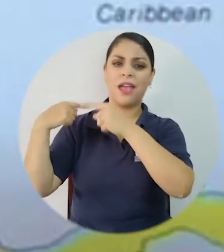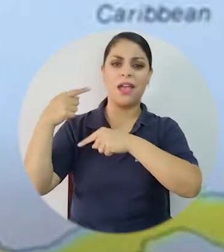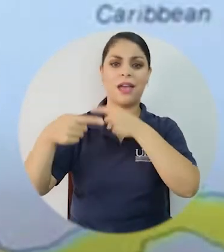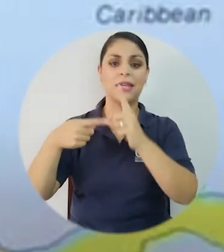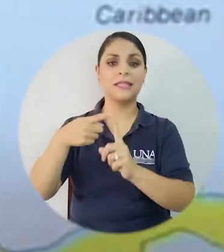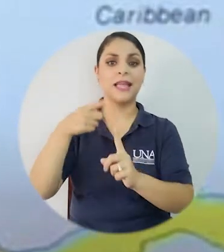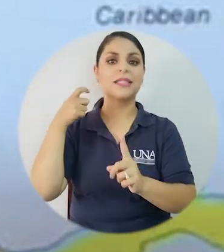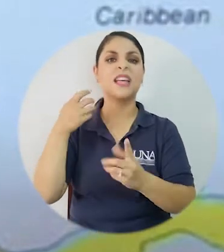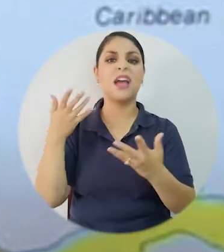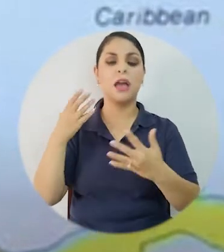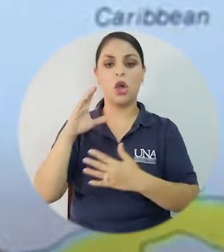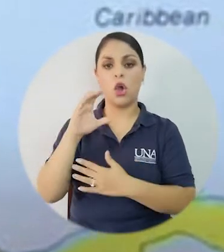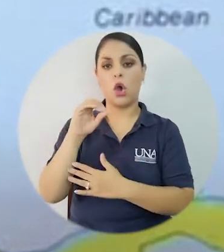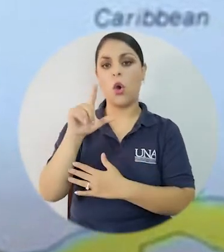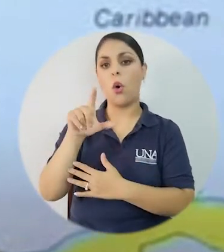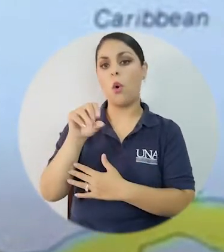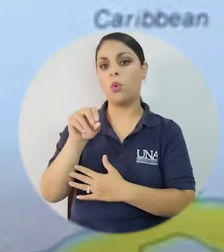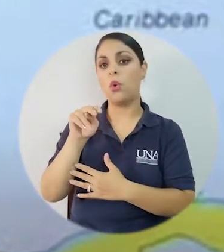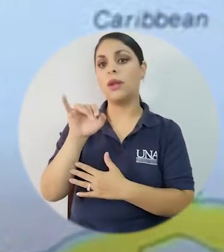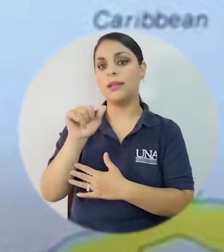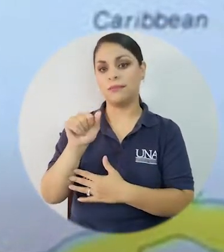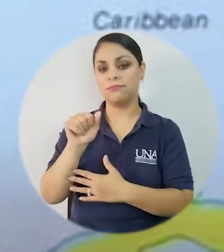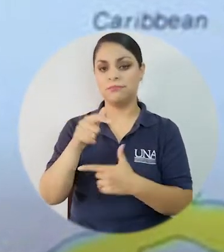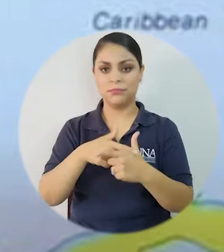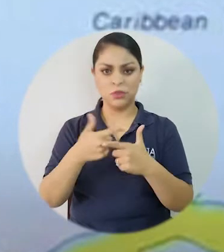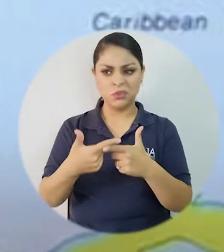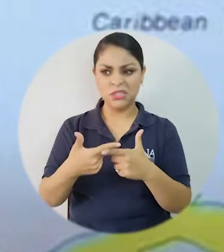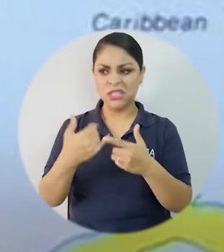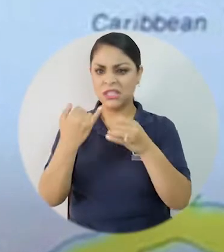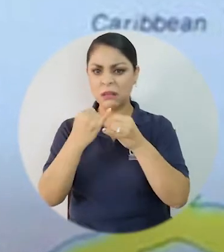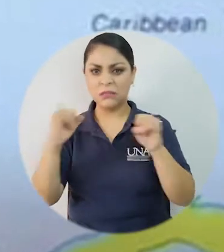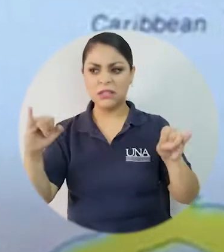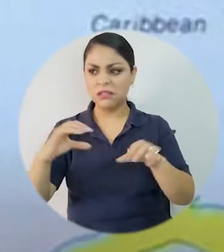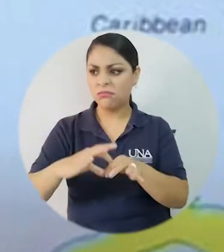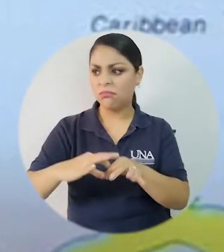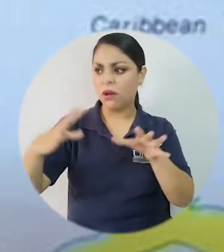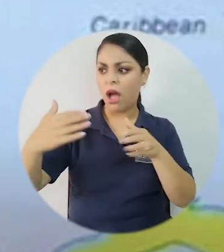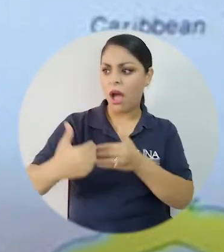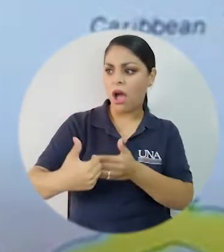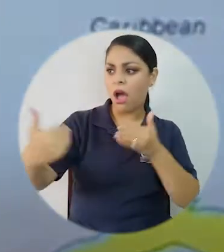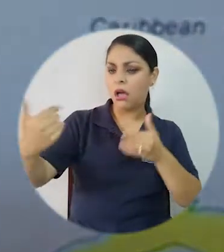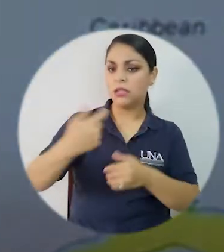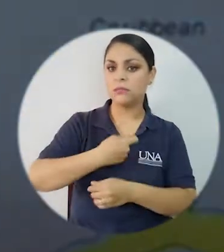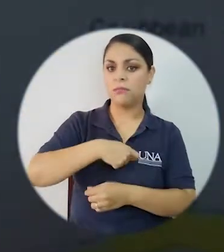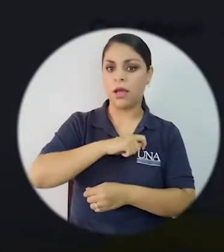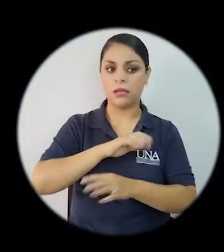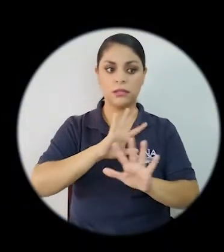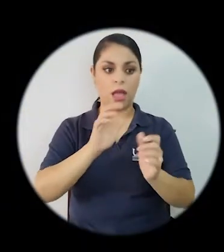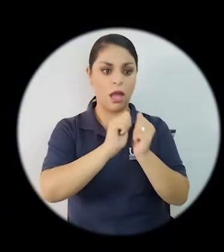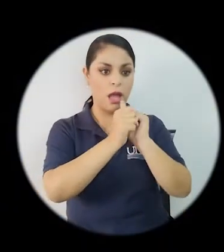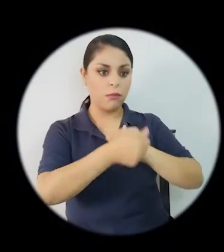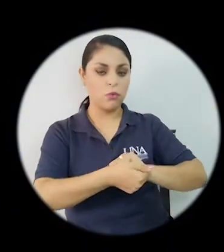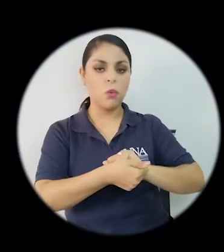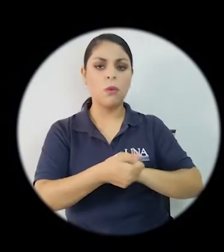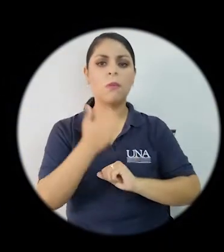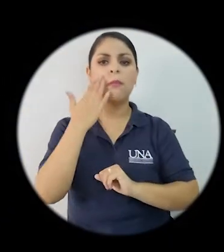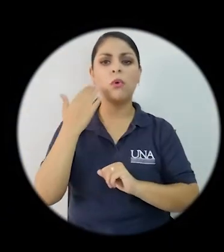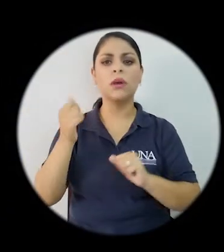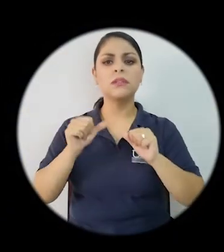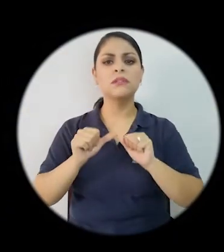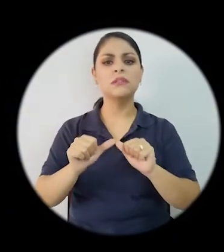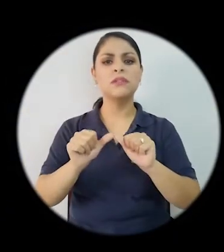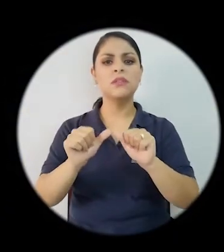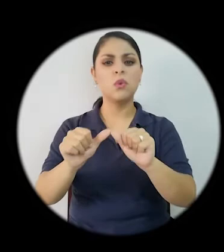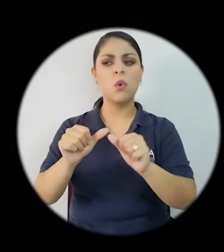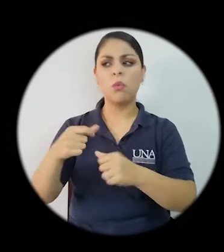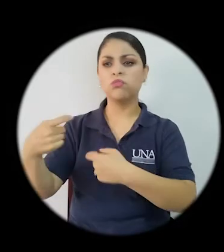colonia, entonces uno se dice, si la independencia fue un separarse de España supuestamente y cambiar la situación colonial, ¿por